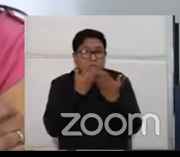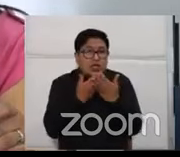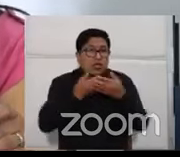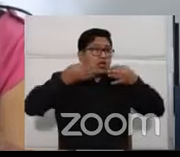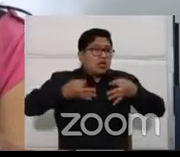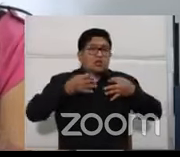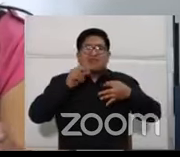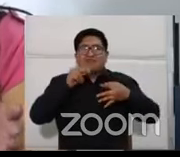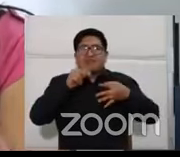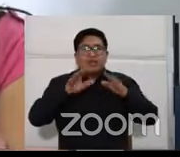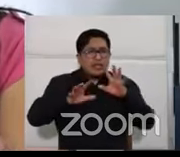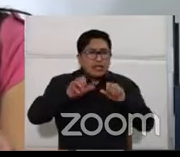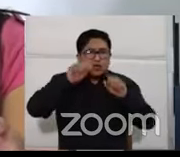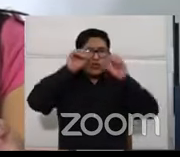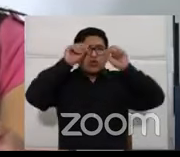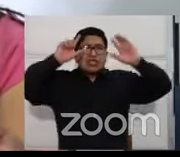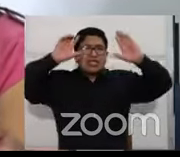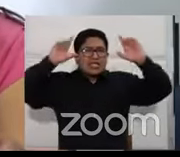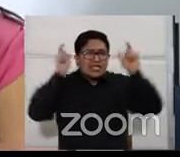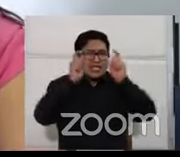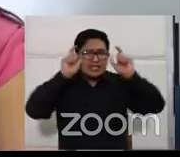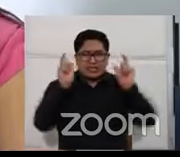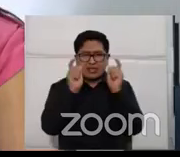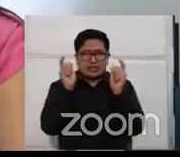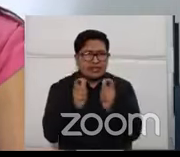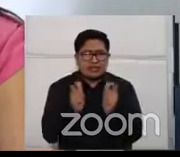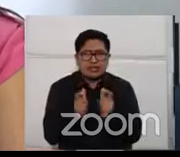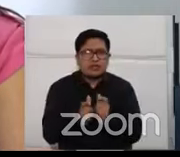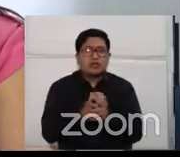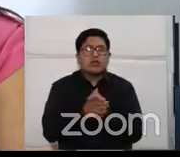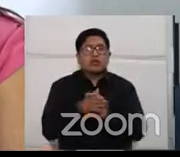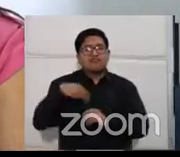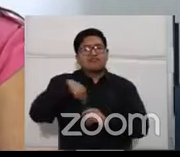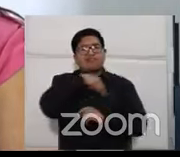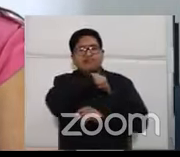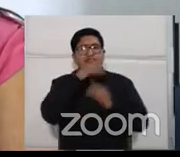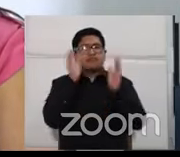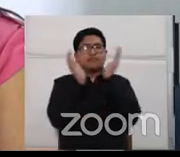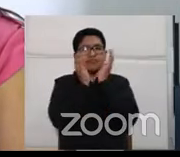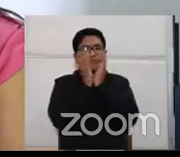institucional muy limitante que tenemos ha decidido